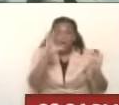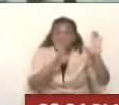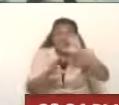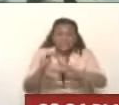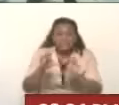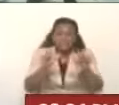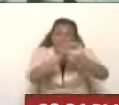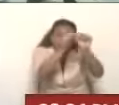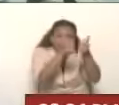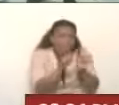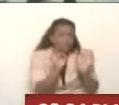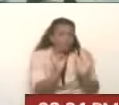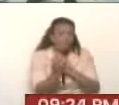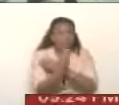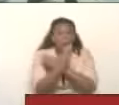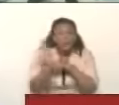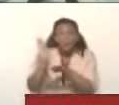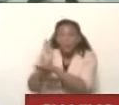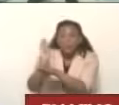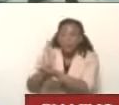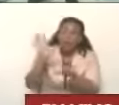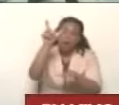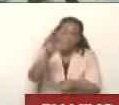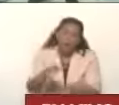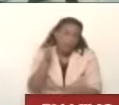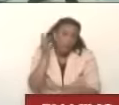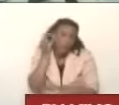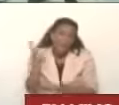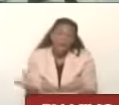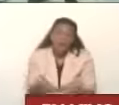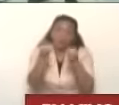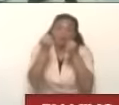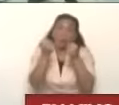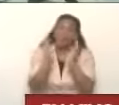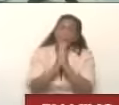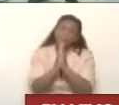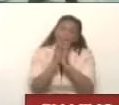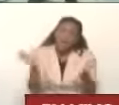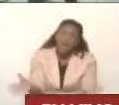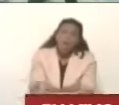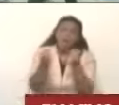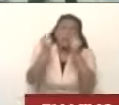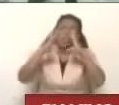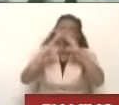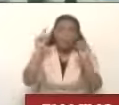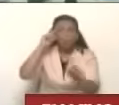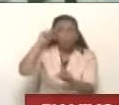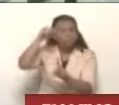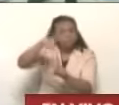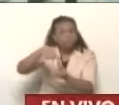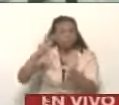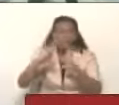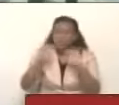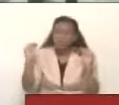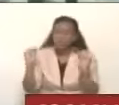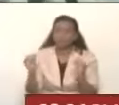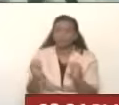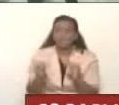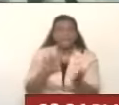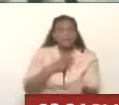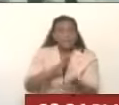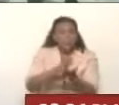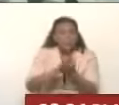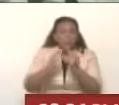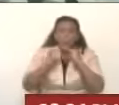un arte. Así que cuidemos a las mujeres y recuperemos todo lo que haya que recuperar.